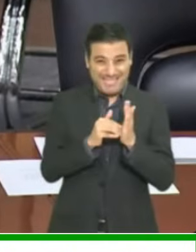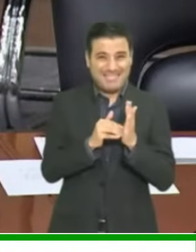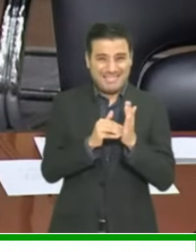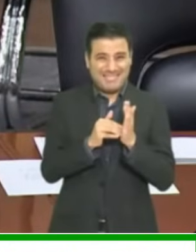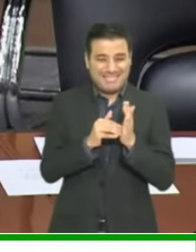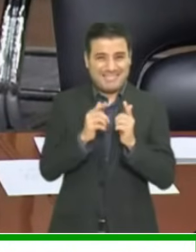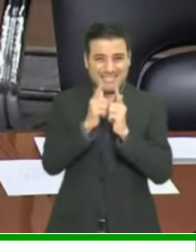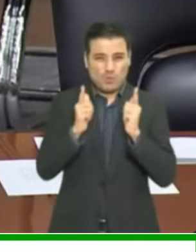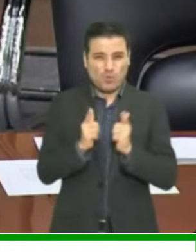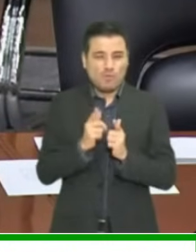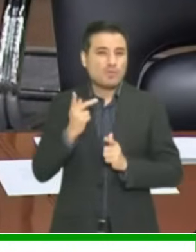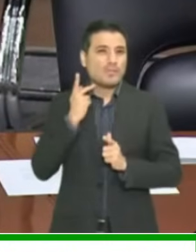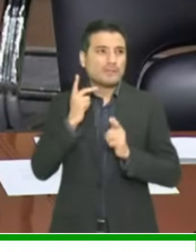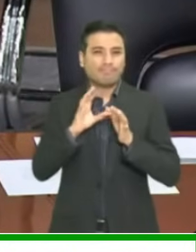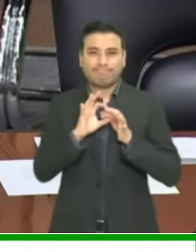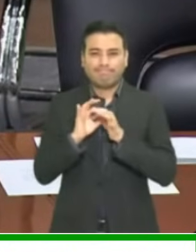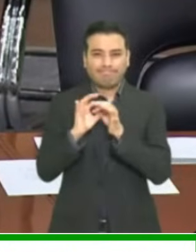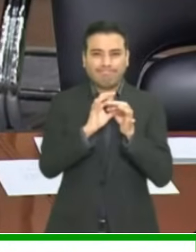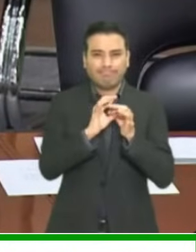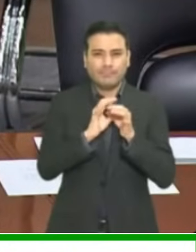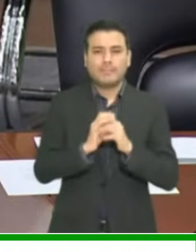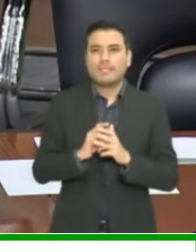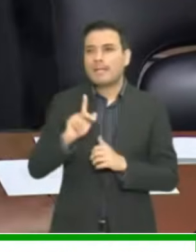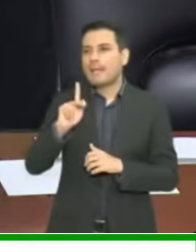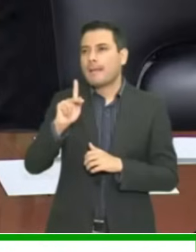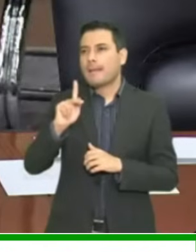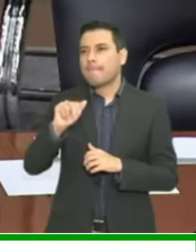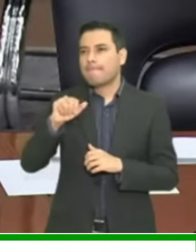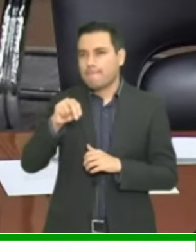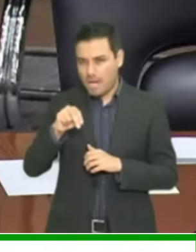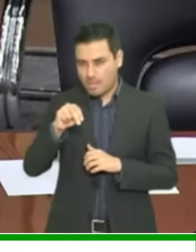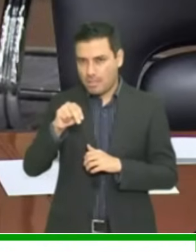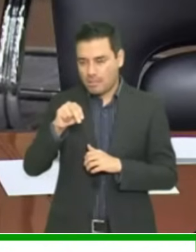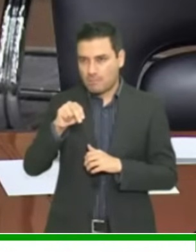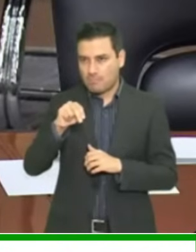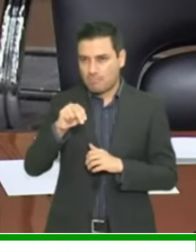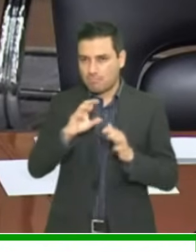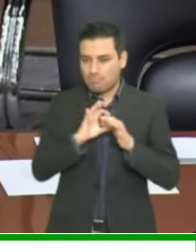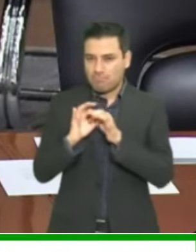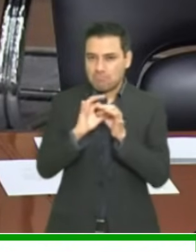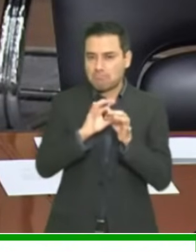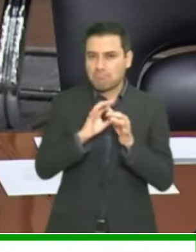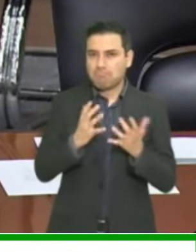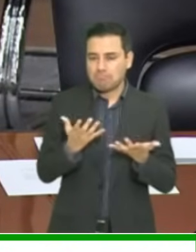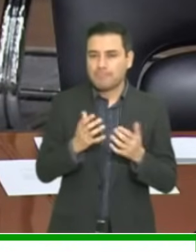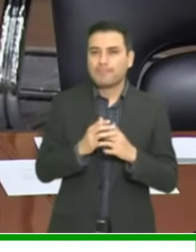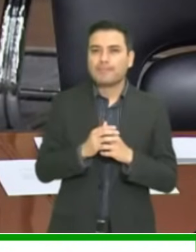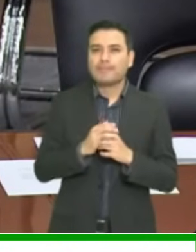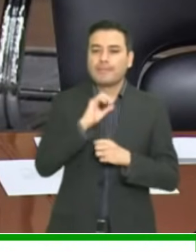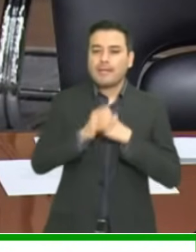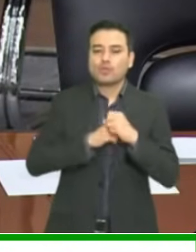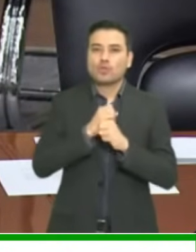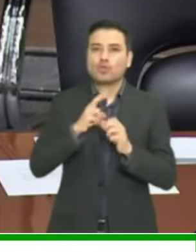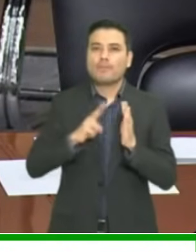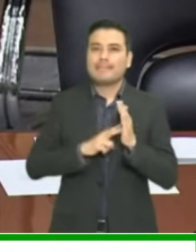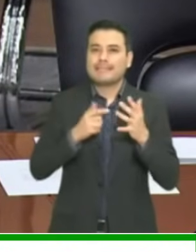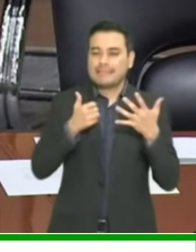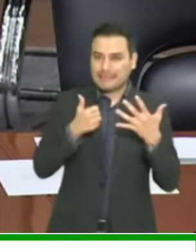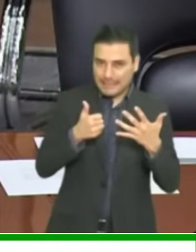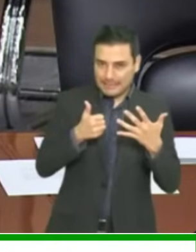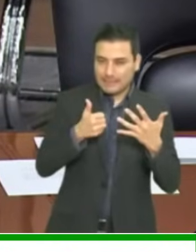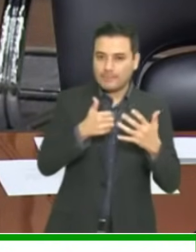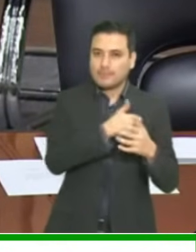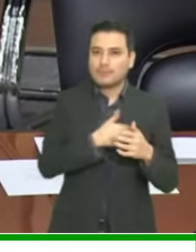alternancia a este país en alianza con el Partido de Acción Nacional, el haber perdido la elección presidencial en el 2006, el